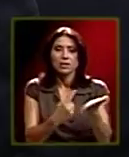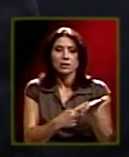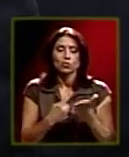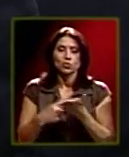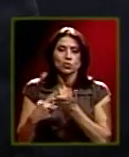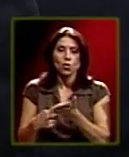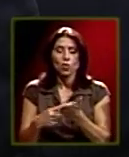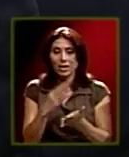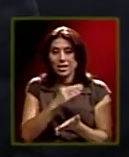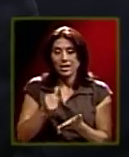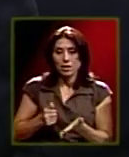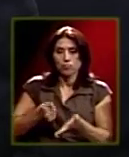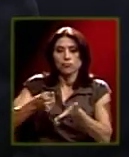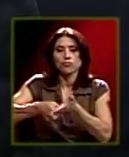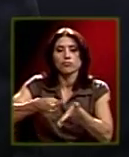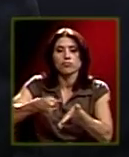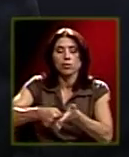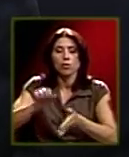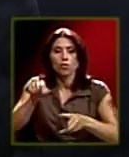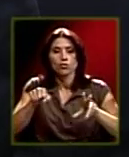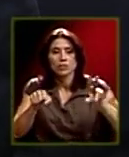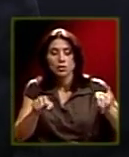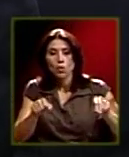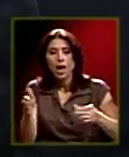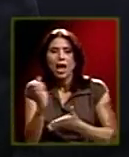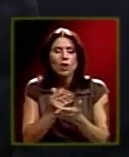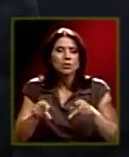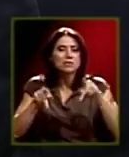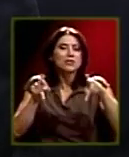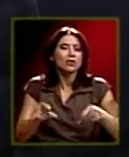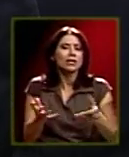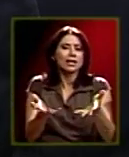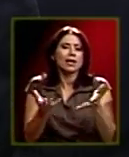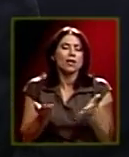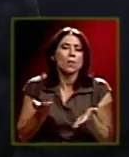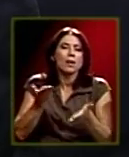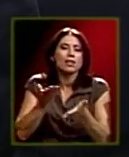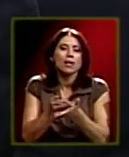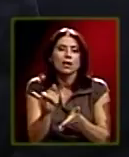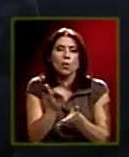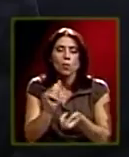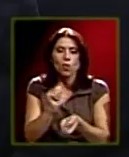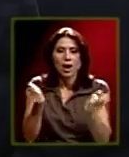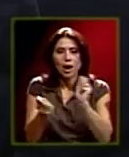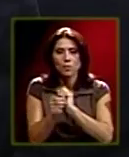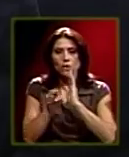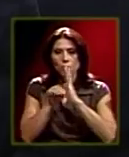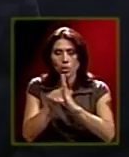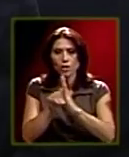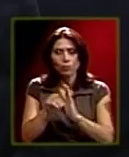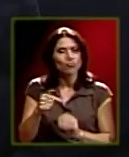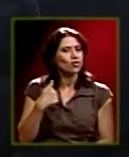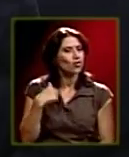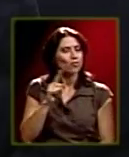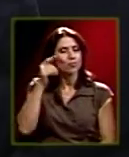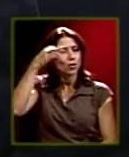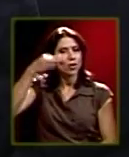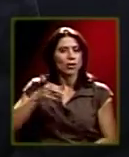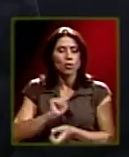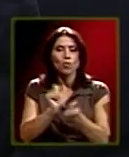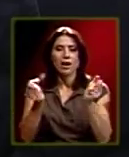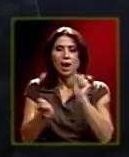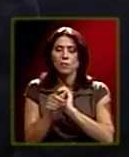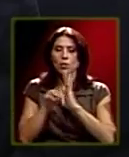del referéndum, algunos lo han querido plantear como un cambio de modelo. Yo no creo que es un cambio de modelo, porque al